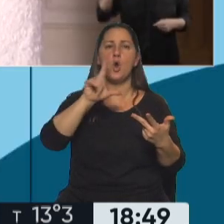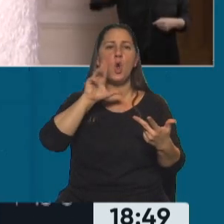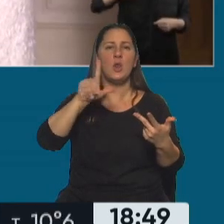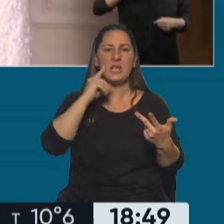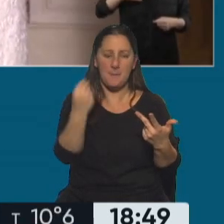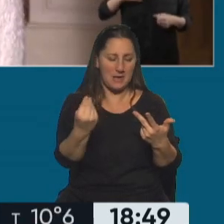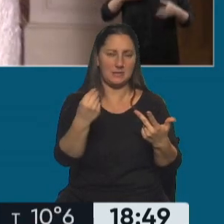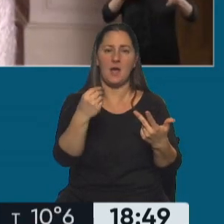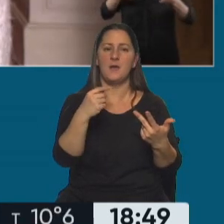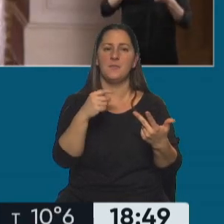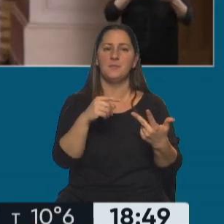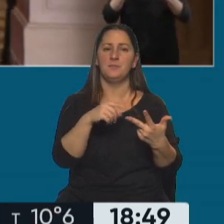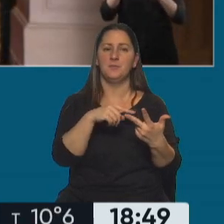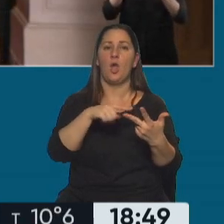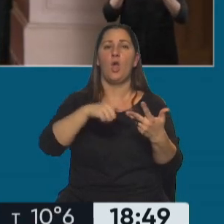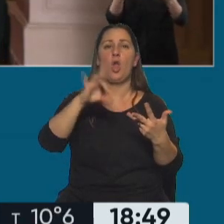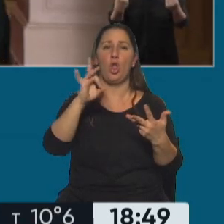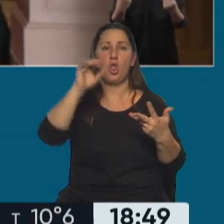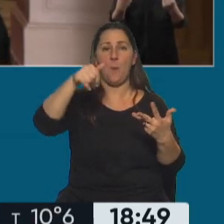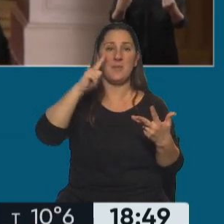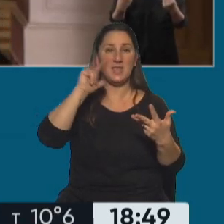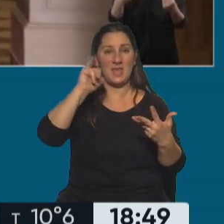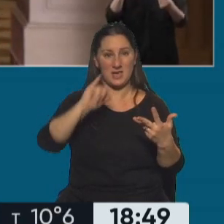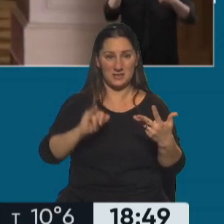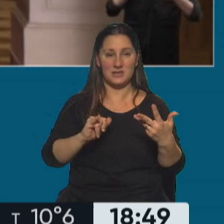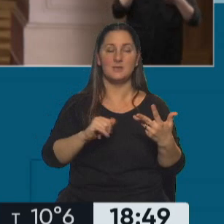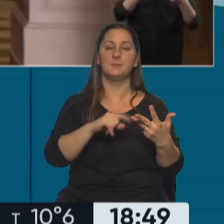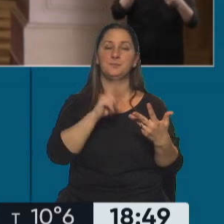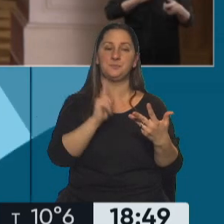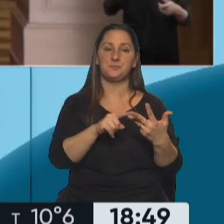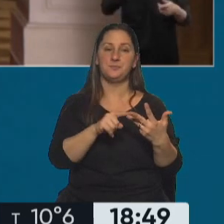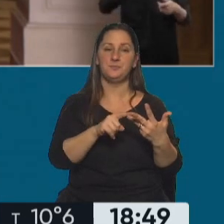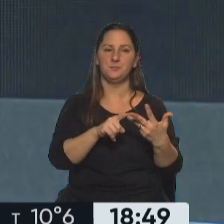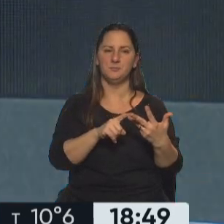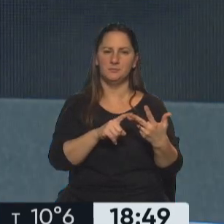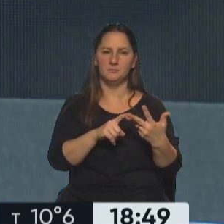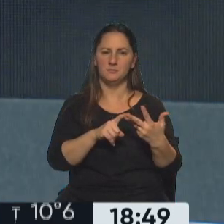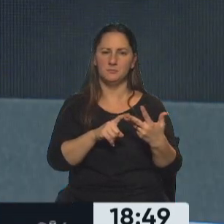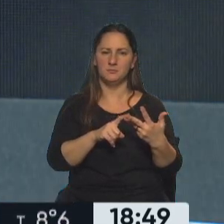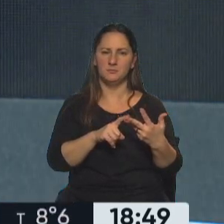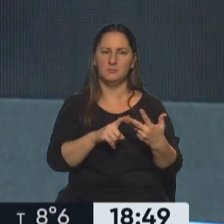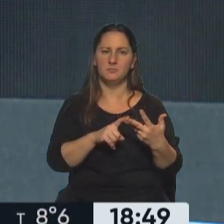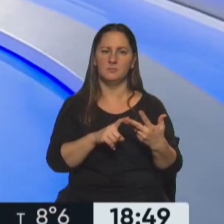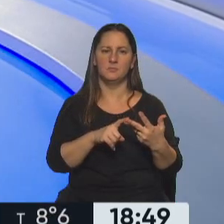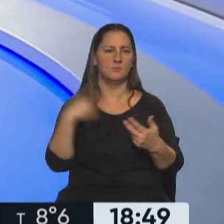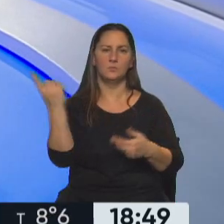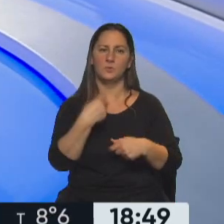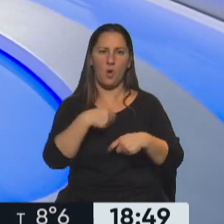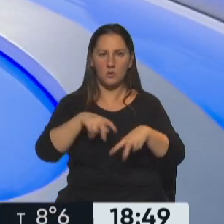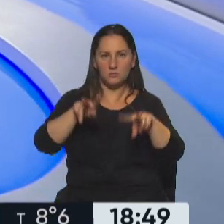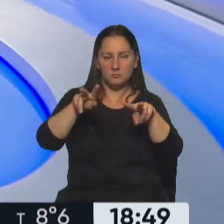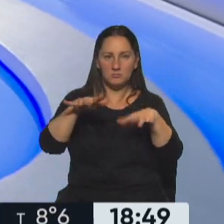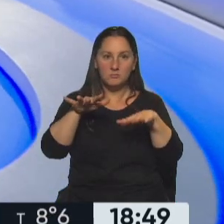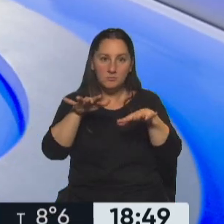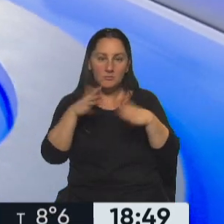más? No, con Batakis, con Domínguez, Ah, con con Scioli, con Moroni. ¿Vos entendiste? Mirá cómo miran todos los muchachos. Y están